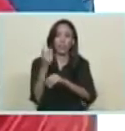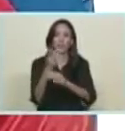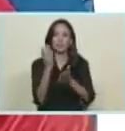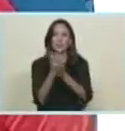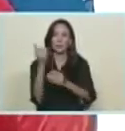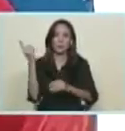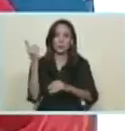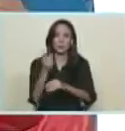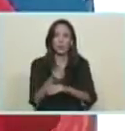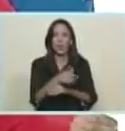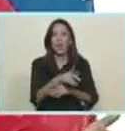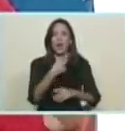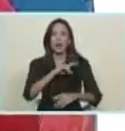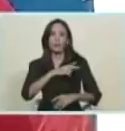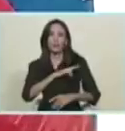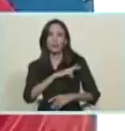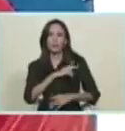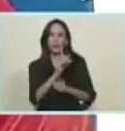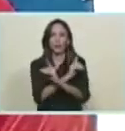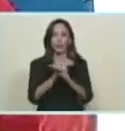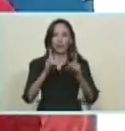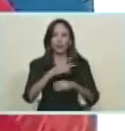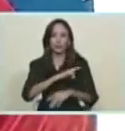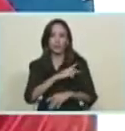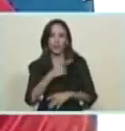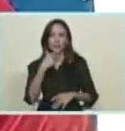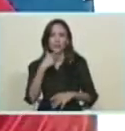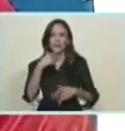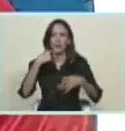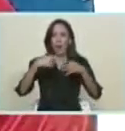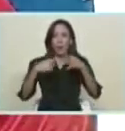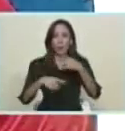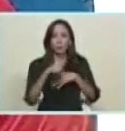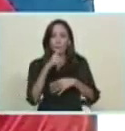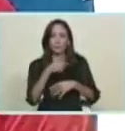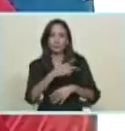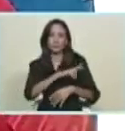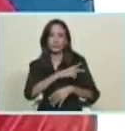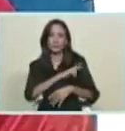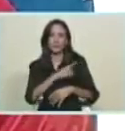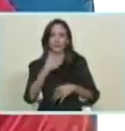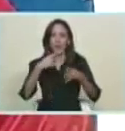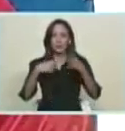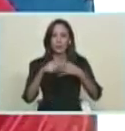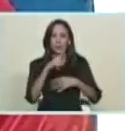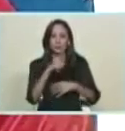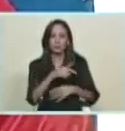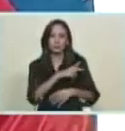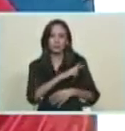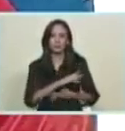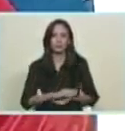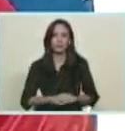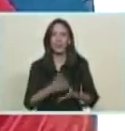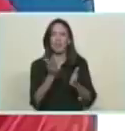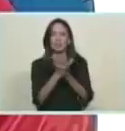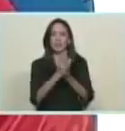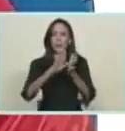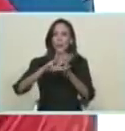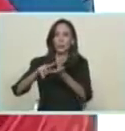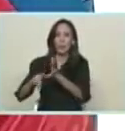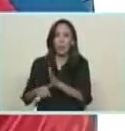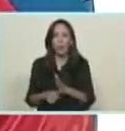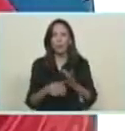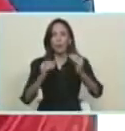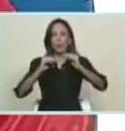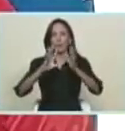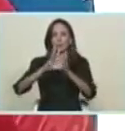o a través de falsas democracias. Democracias que simulaban ser tal, llenas de corrupción, pero que eran